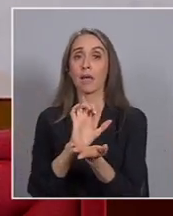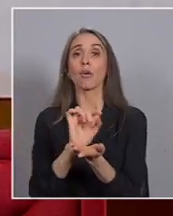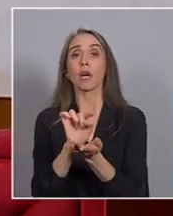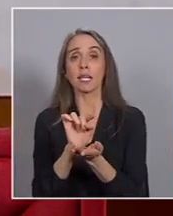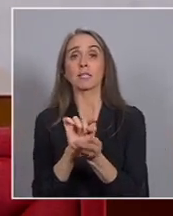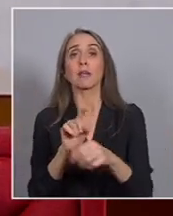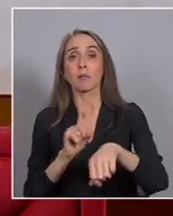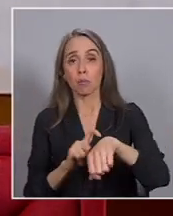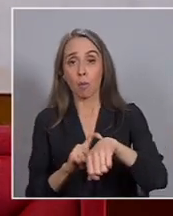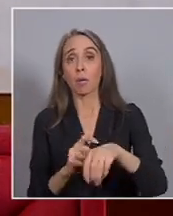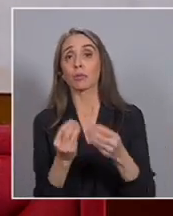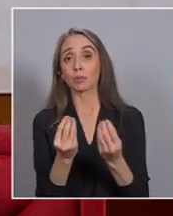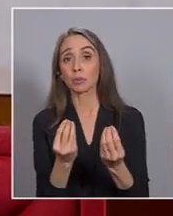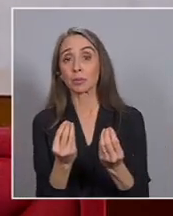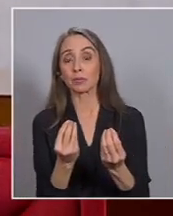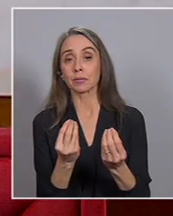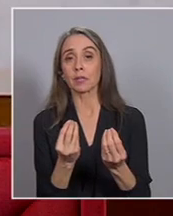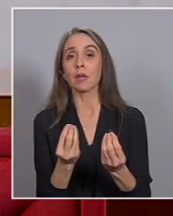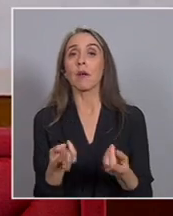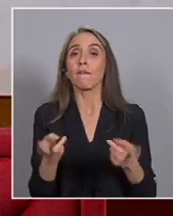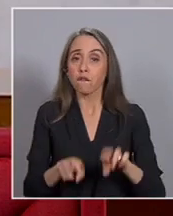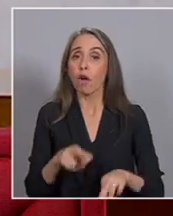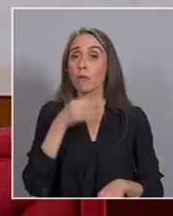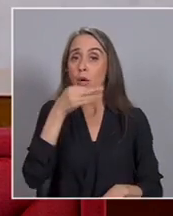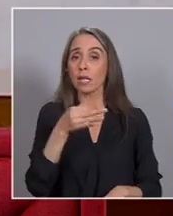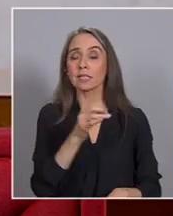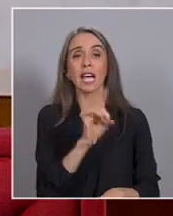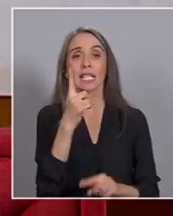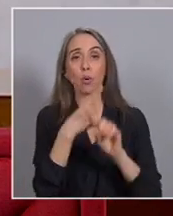ocasión propicia para que reafirmemos que